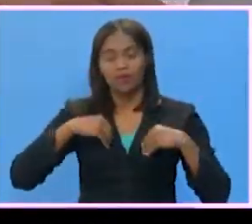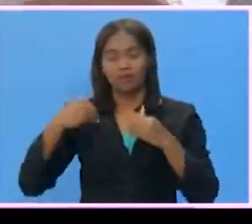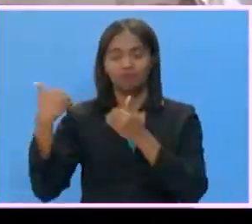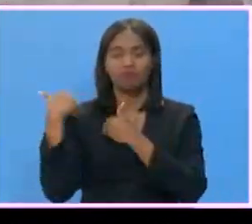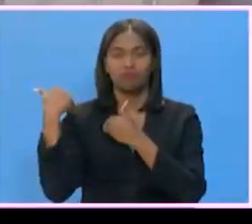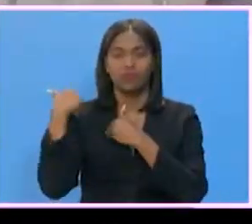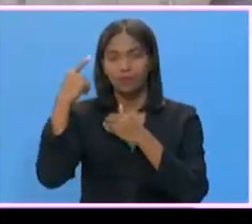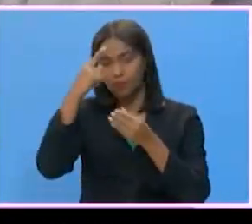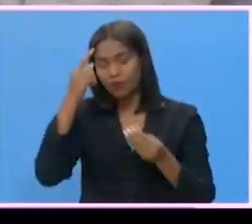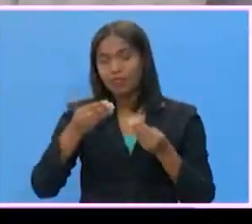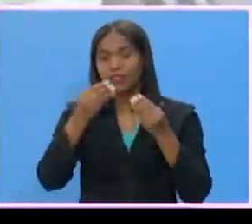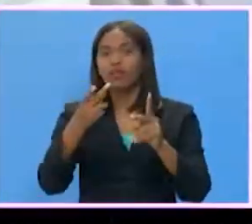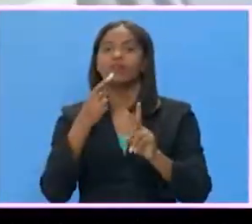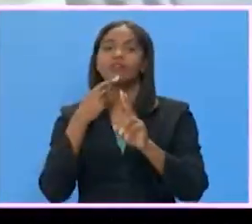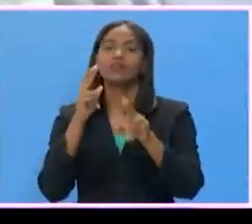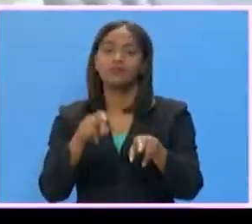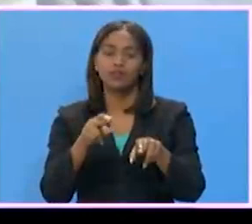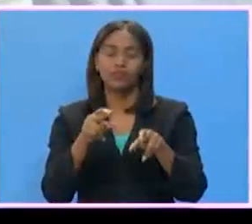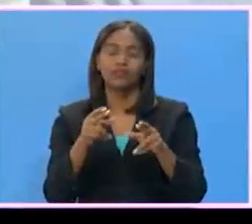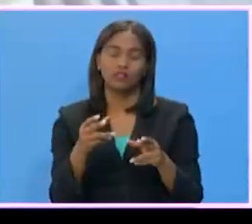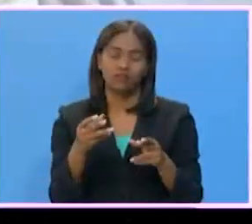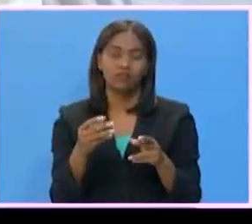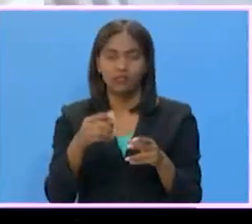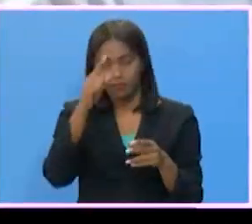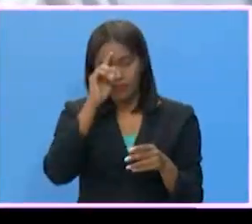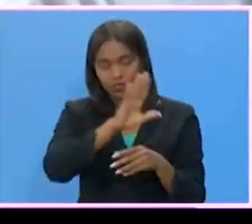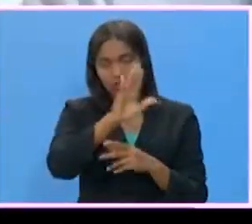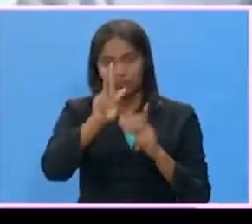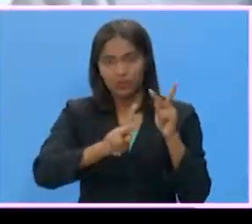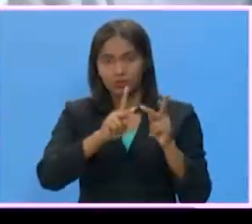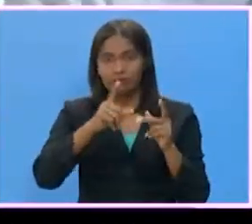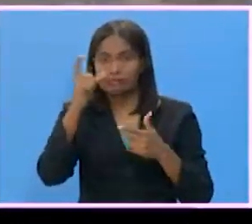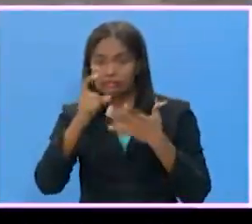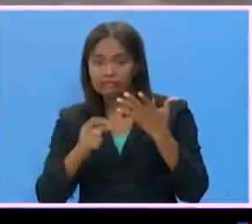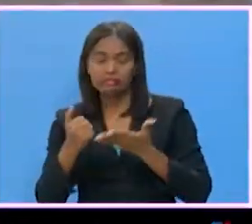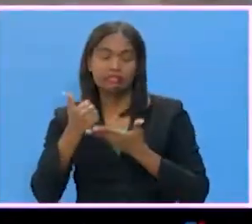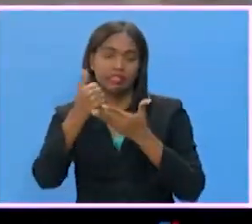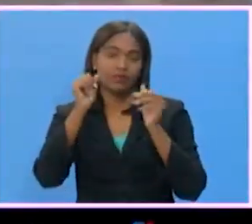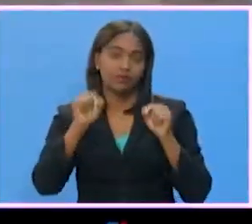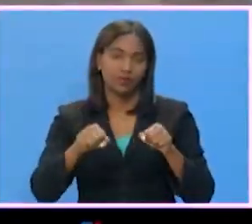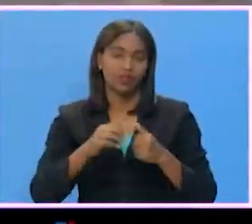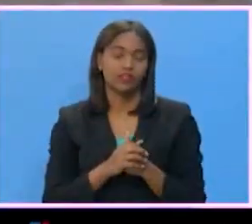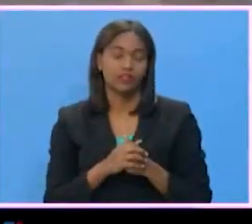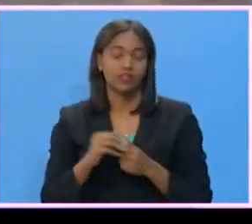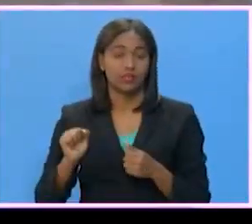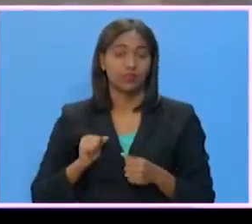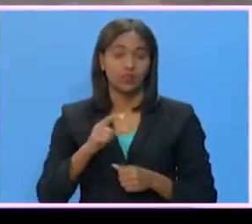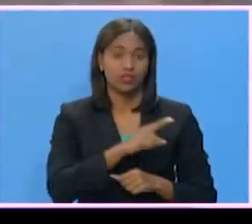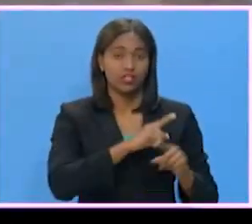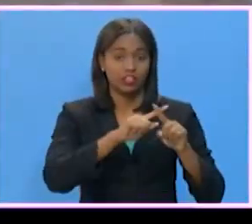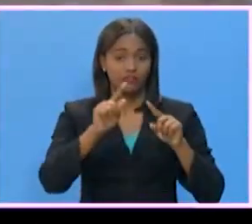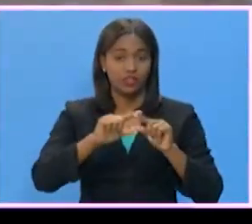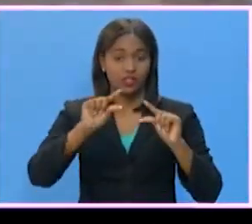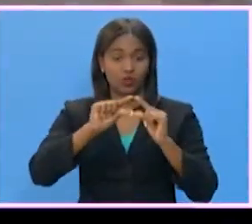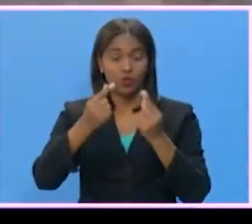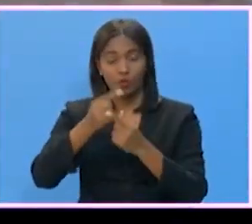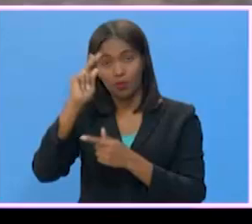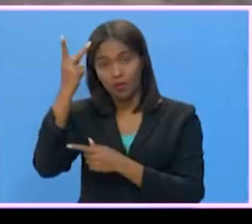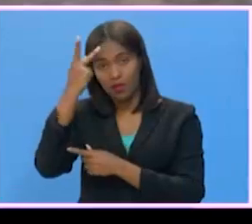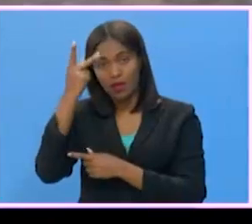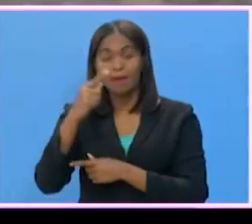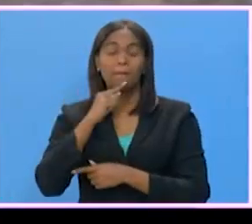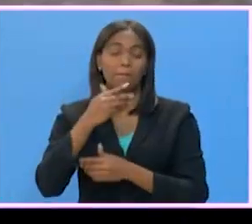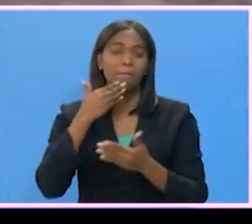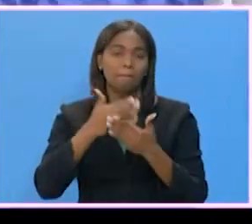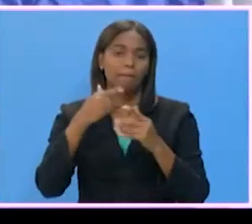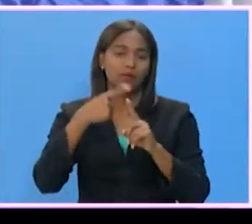compromiso para dar respuestas inmediatas a sus necesidades. Legisladores de diversas bancadas califican de